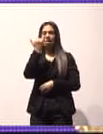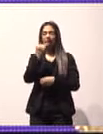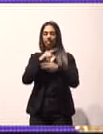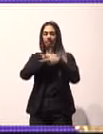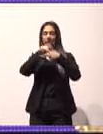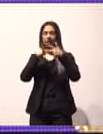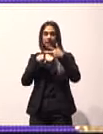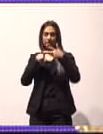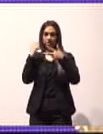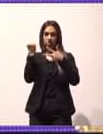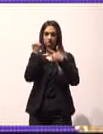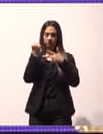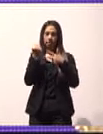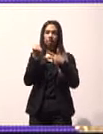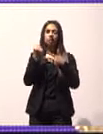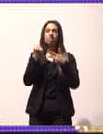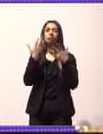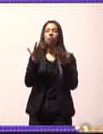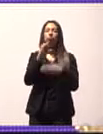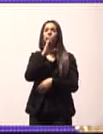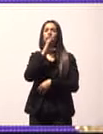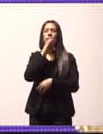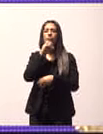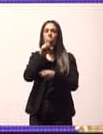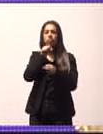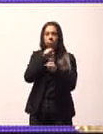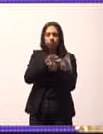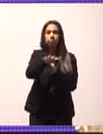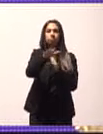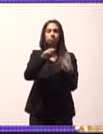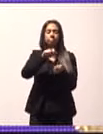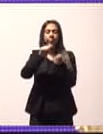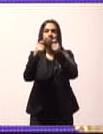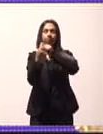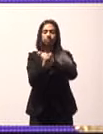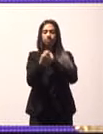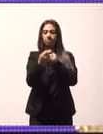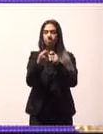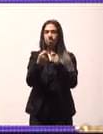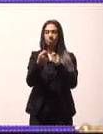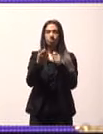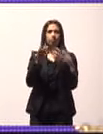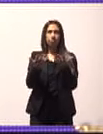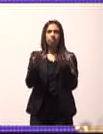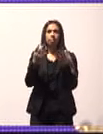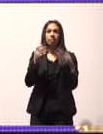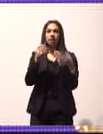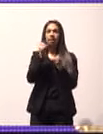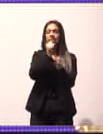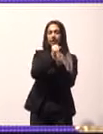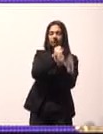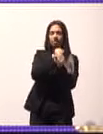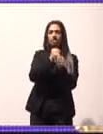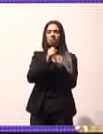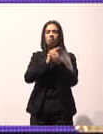autonomías. Lo que queremos en cierta medida es cómo incidir en las transformaciones en términos de mercados laborales,